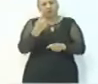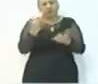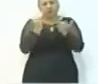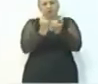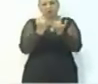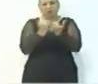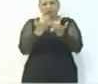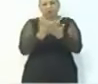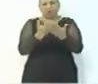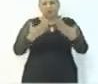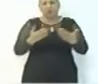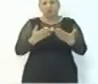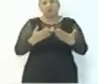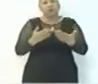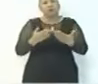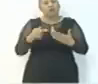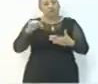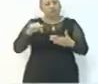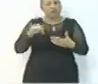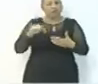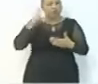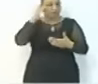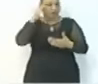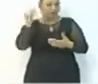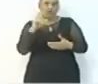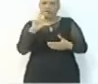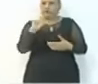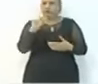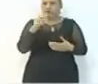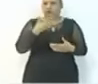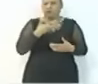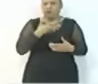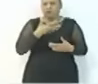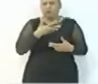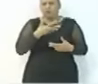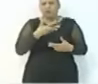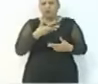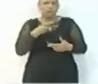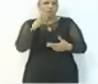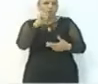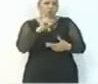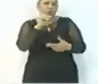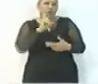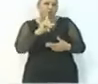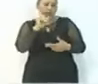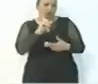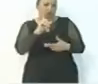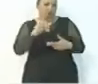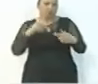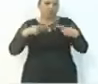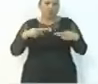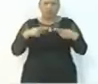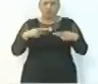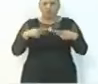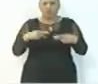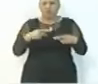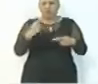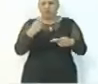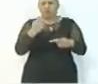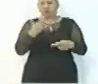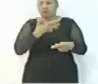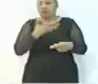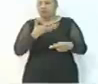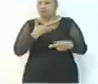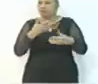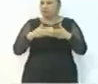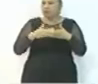y como lo mencionó usted, que actualmente en el estado de Colima no se han detectado casos sospechosos ni confirmados de COVID en